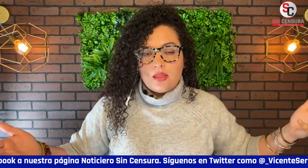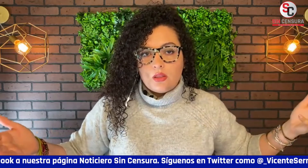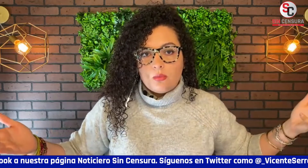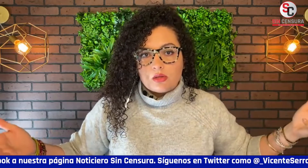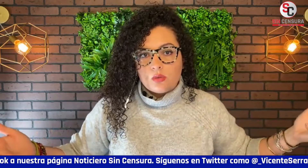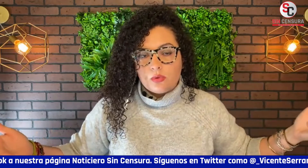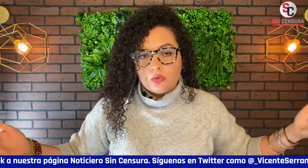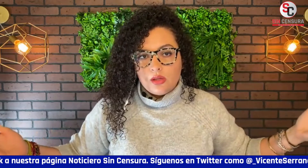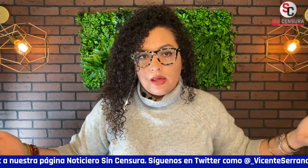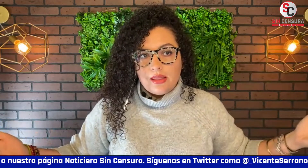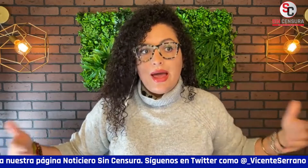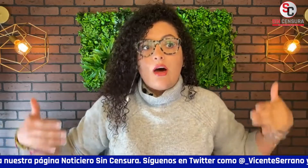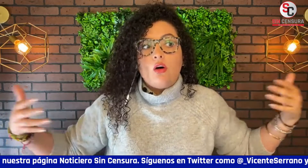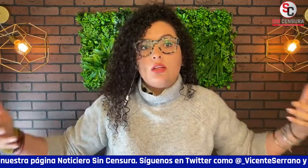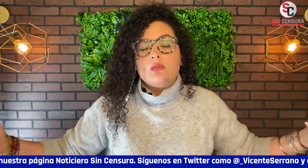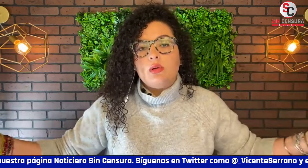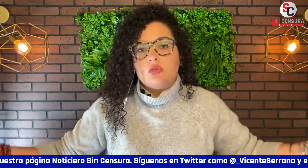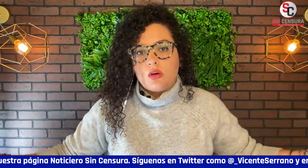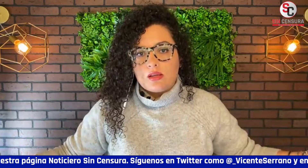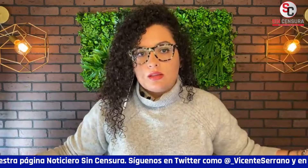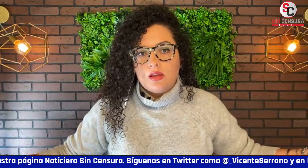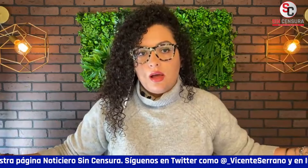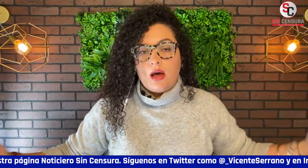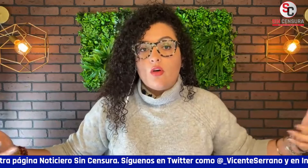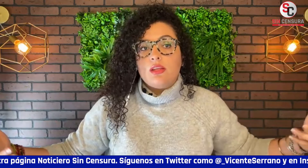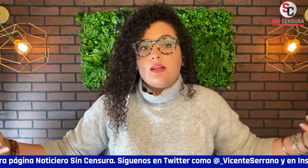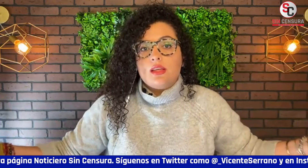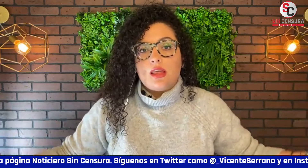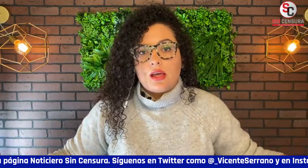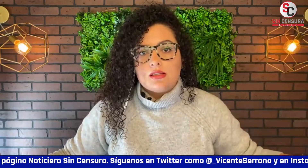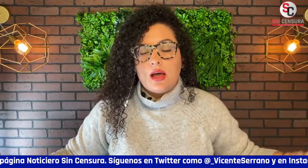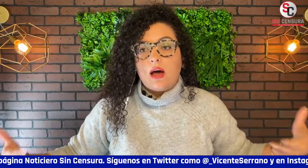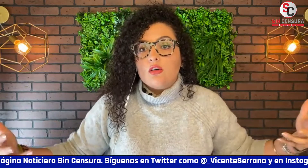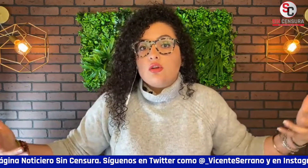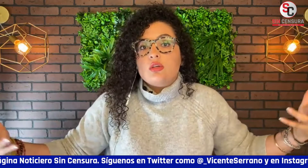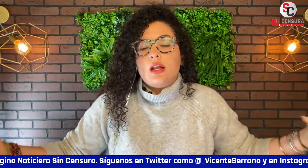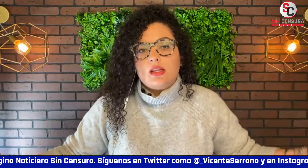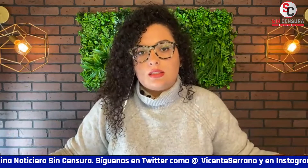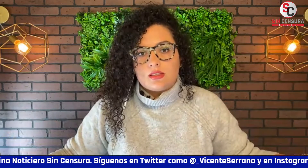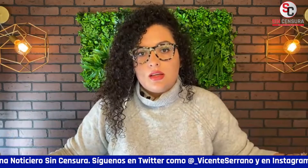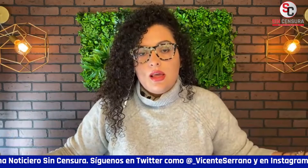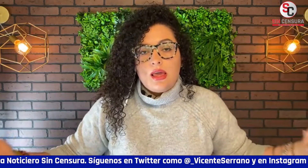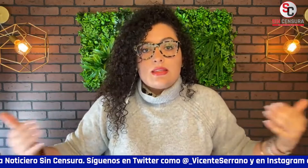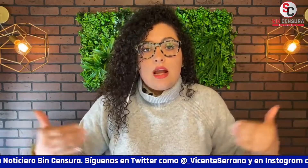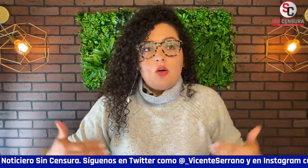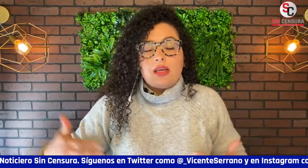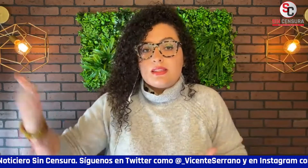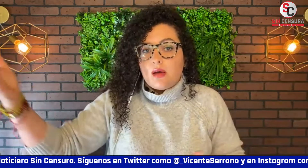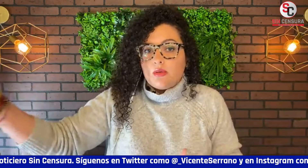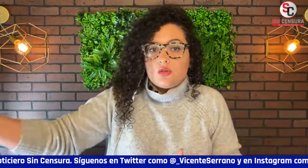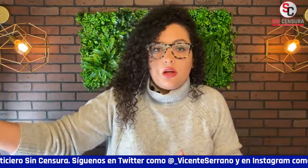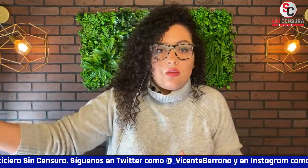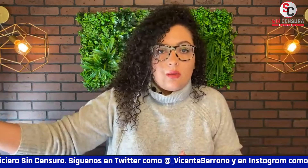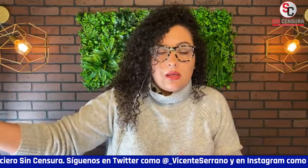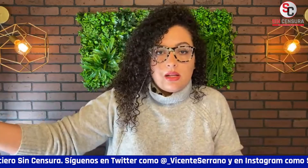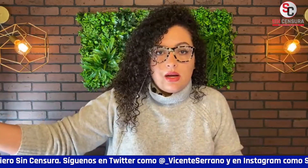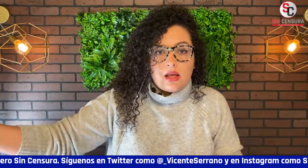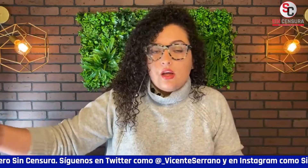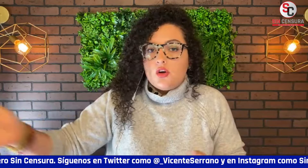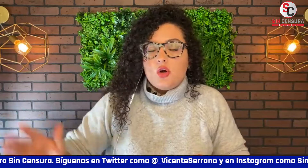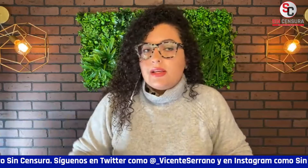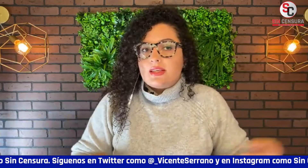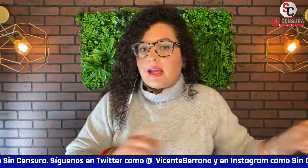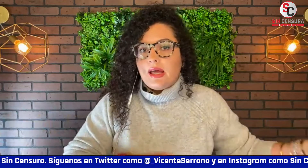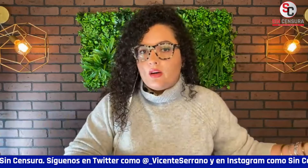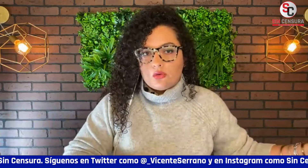no le han dado más oportunidad a otras personas, a otras ideas, a otros analistas? Es algo que se ha mencionado en la